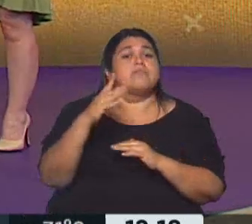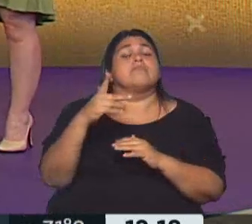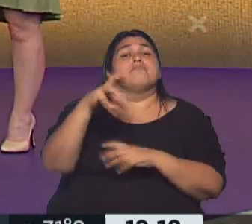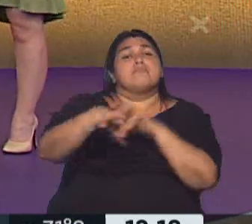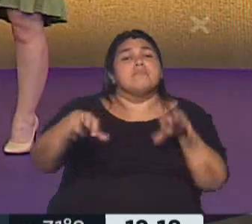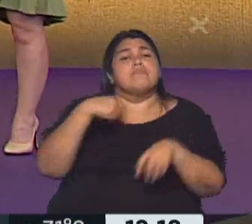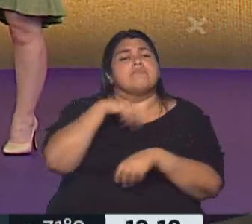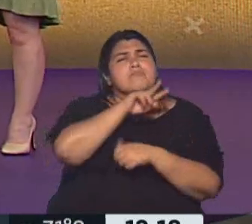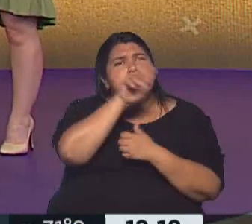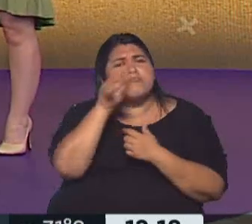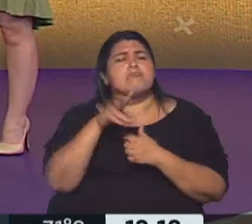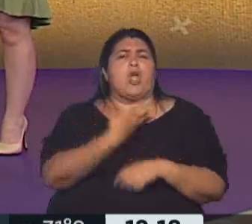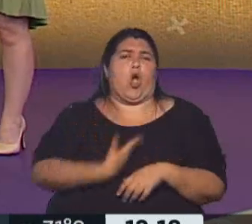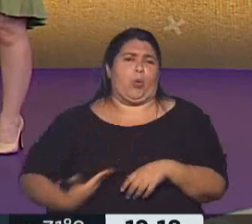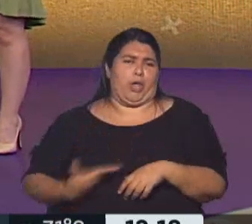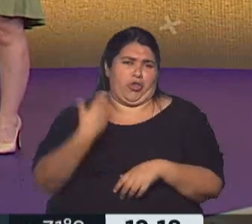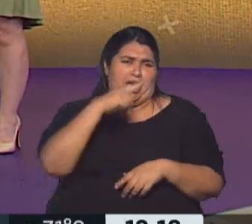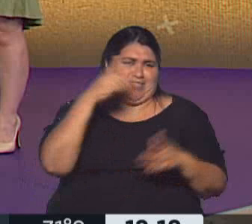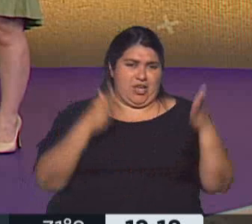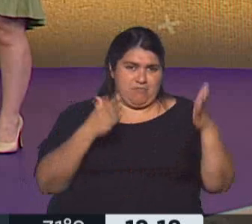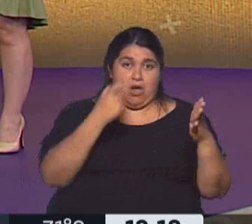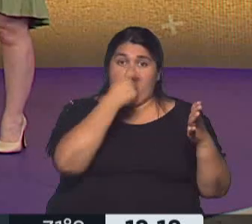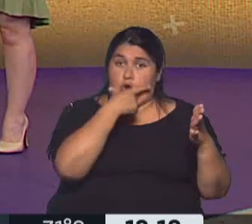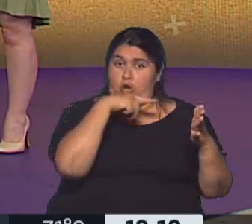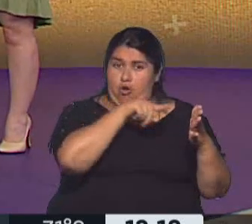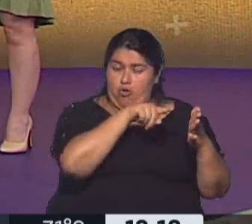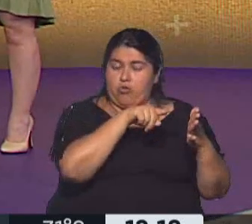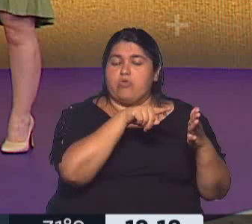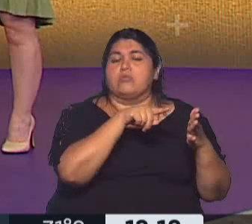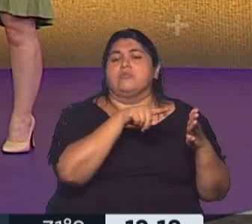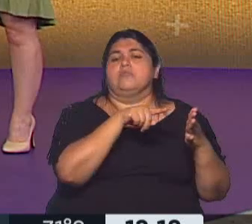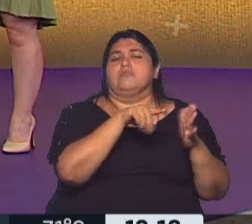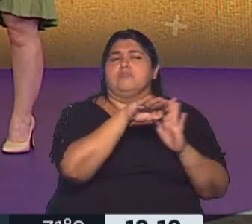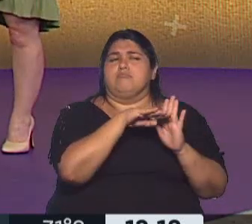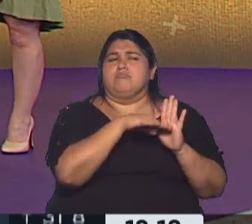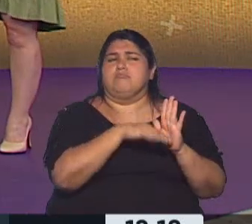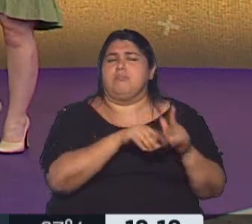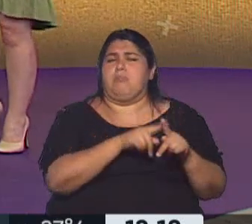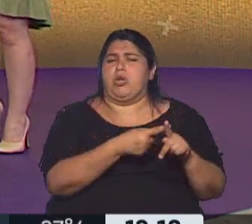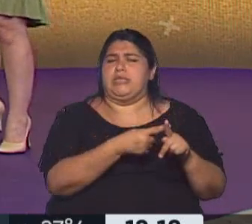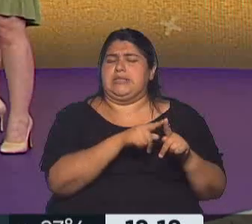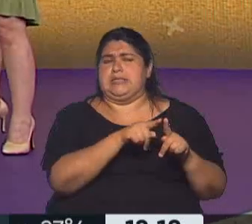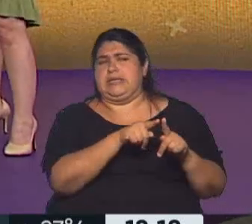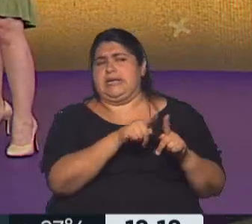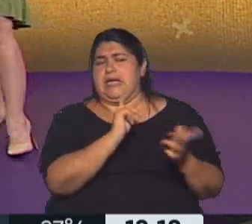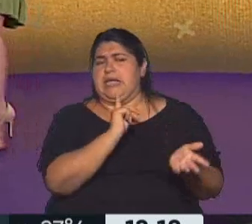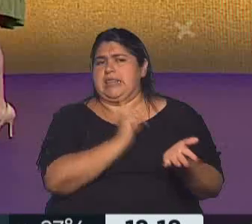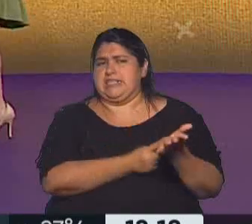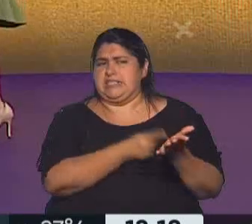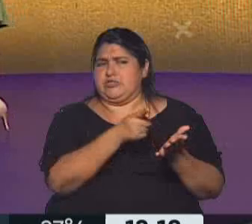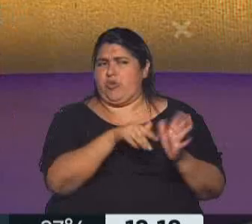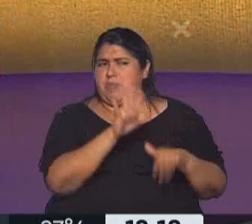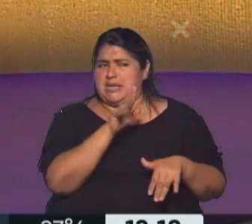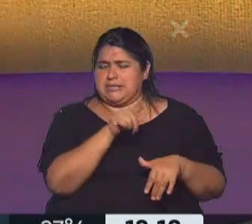las líneas rojas del gobierno de entonces, el de Mauricio Macri, sobre ciertas políticas pueden haber descartado medidas